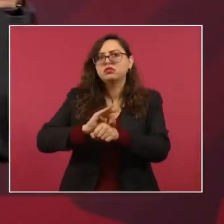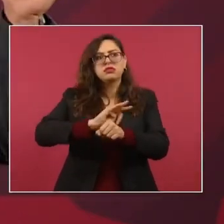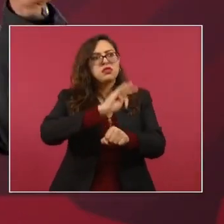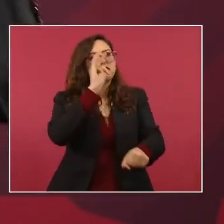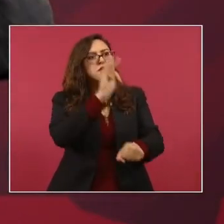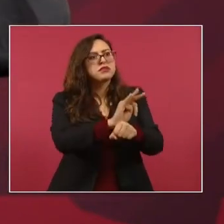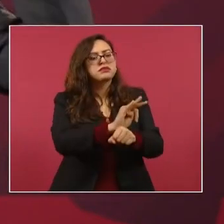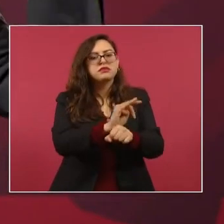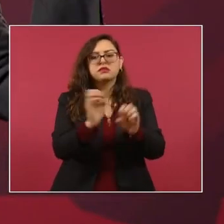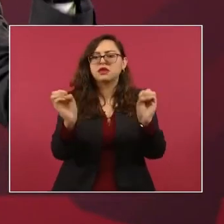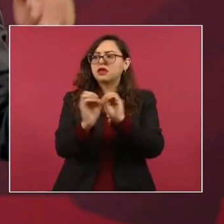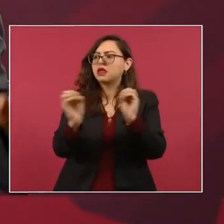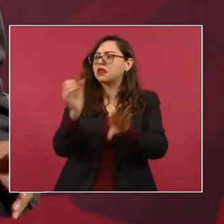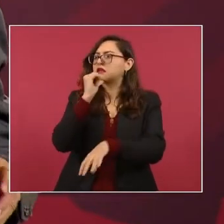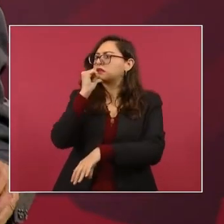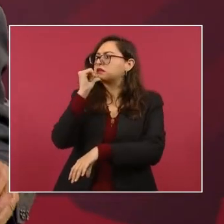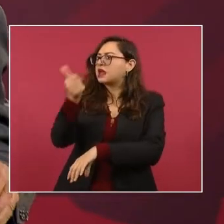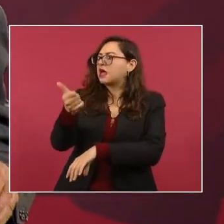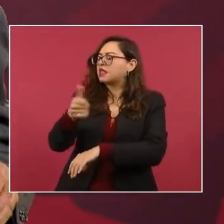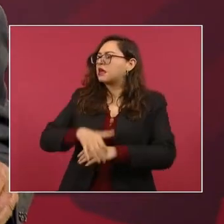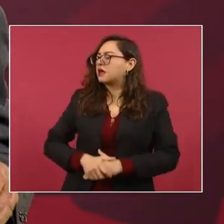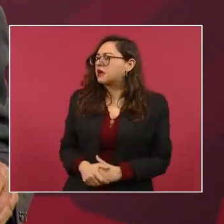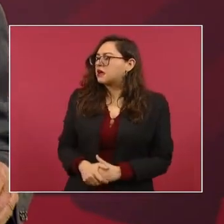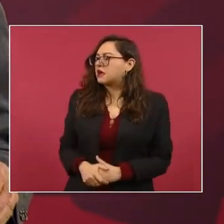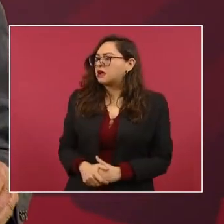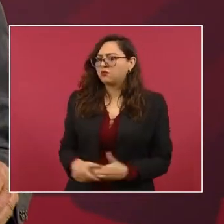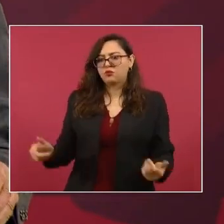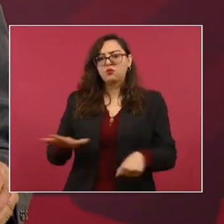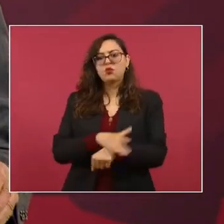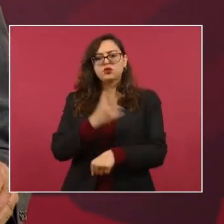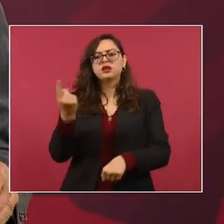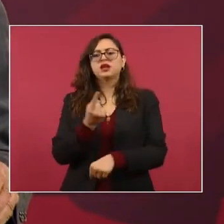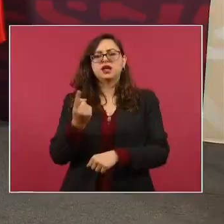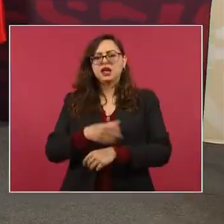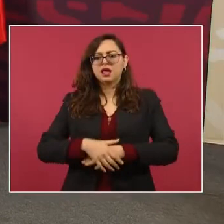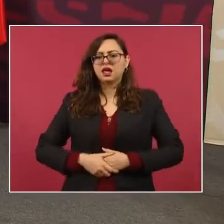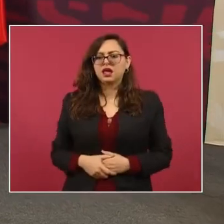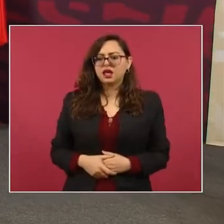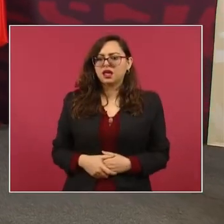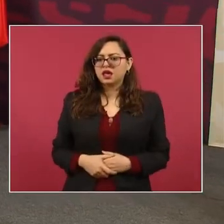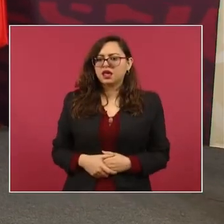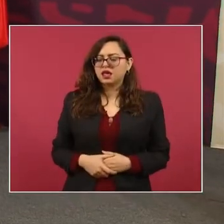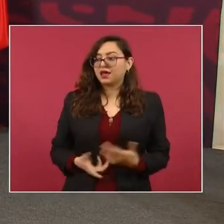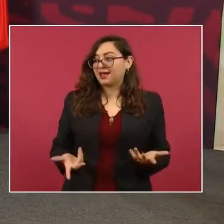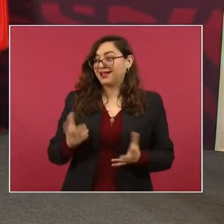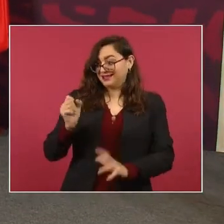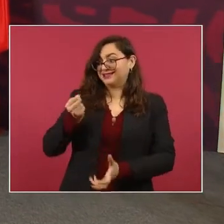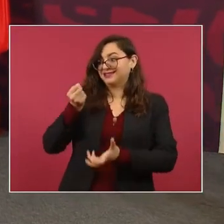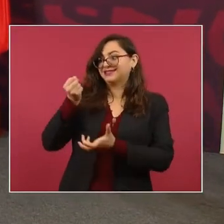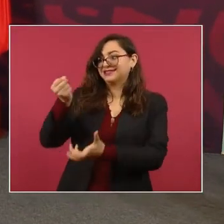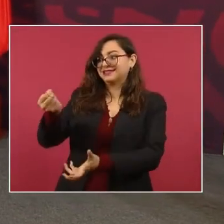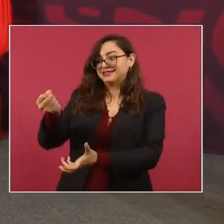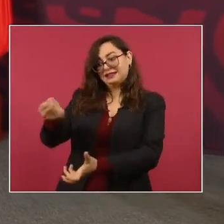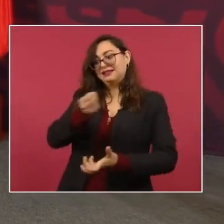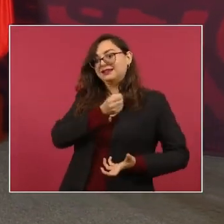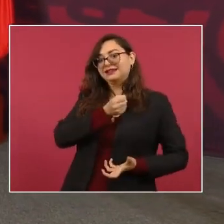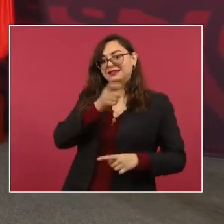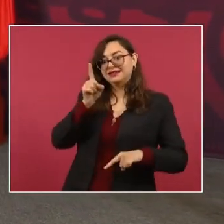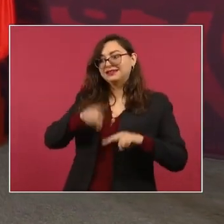no dicen nada porque los van a regañar en el extranjero, o les van a cortar el